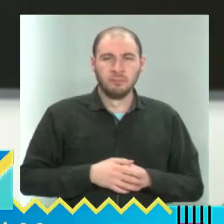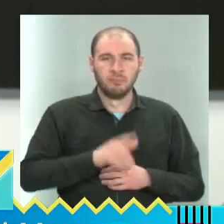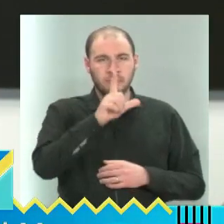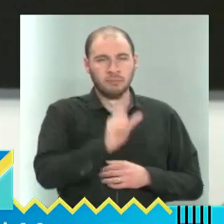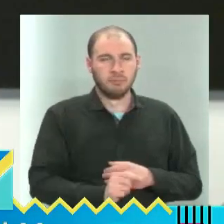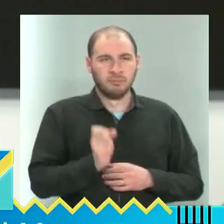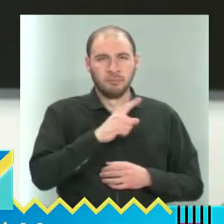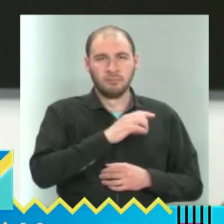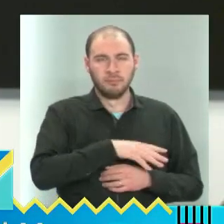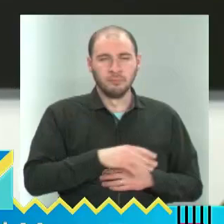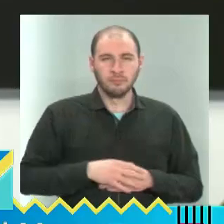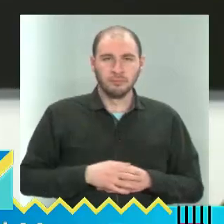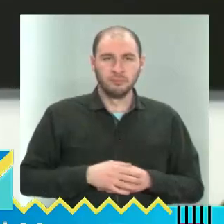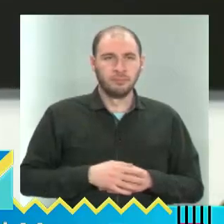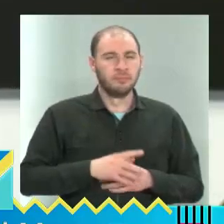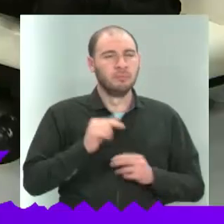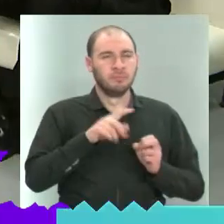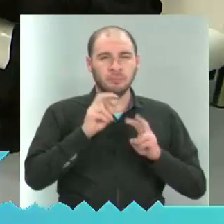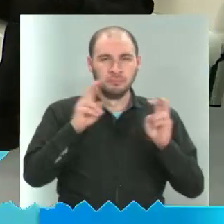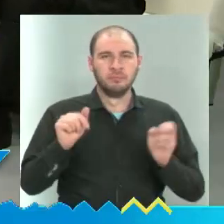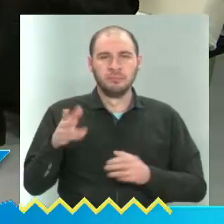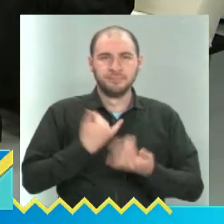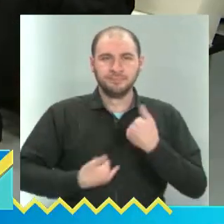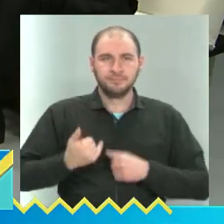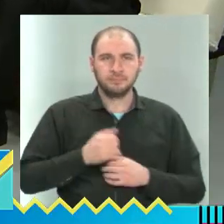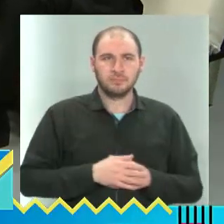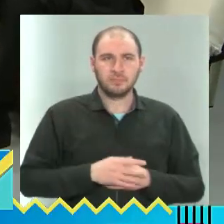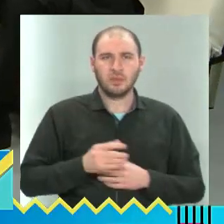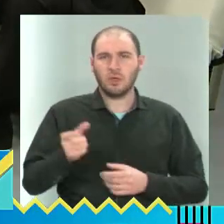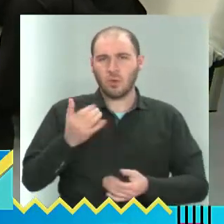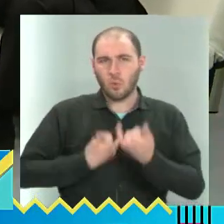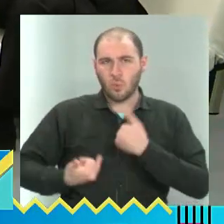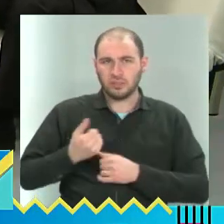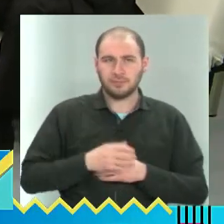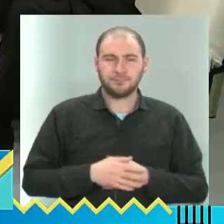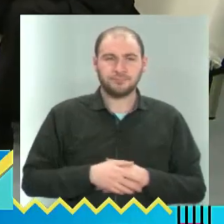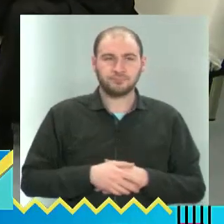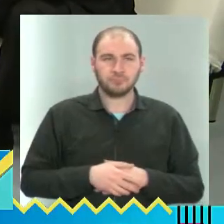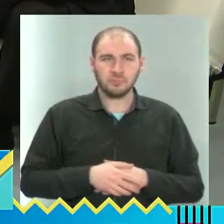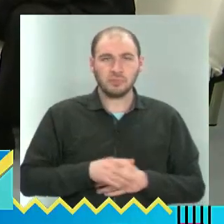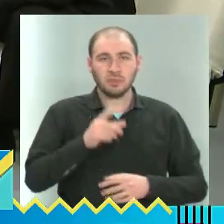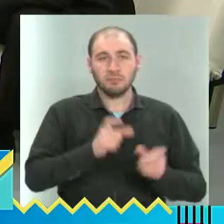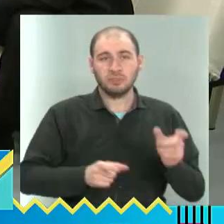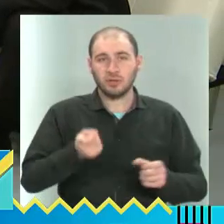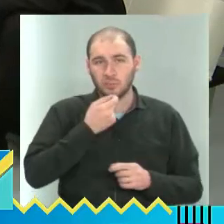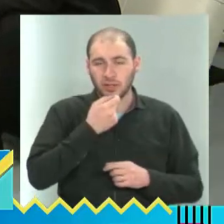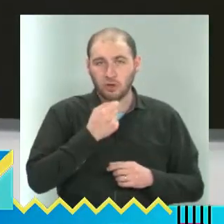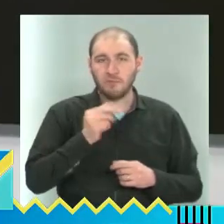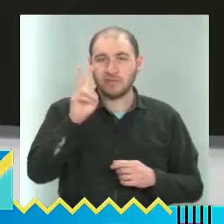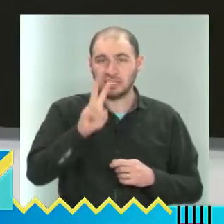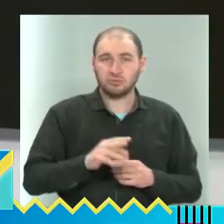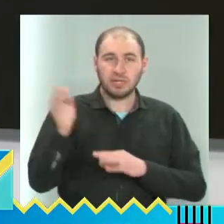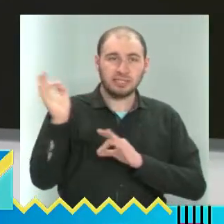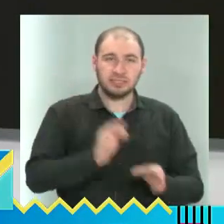país, bueno, a Chile. Con respecto a eso, vos recién, Darío, nos hacías un comentario en relación a, bueno, gente que llega, por ejemplo, de